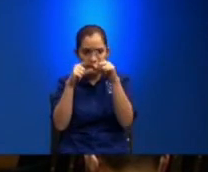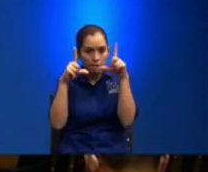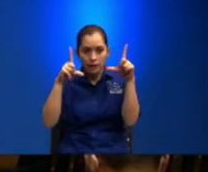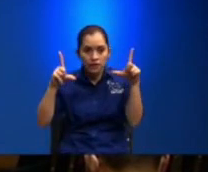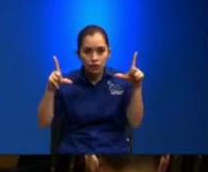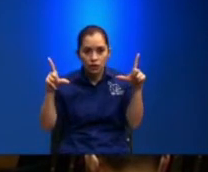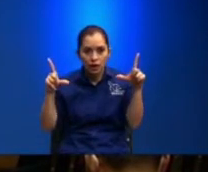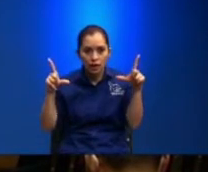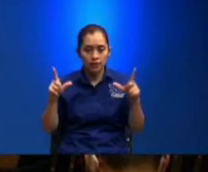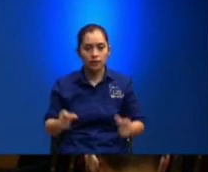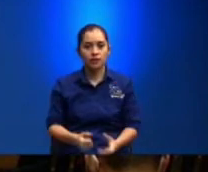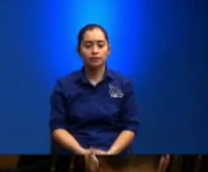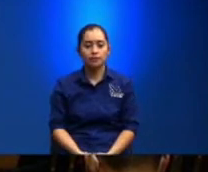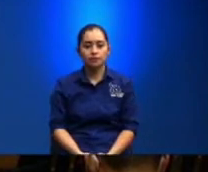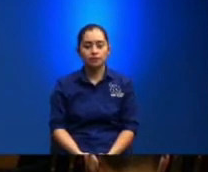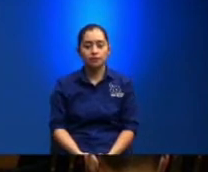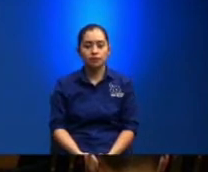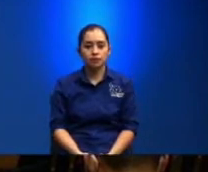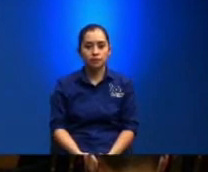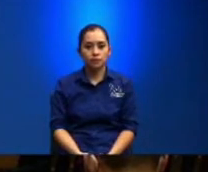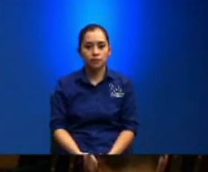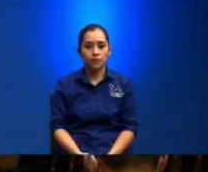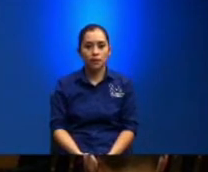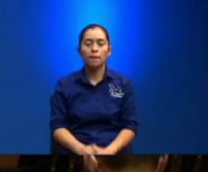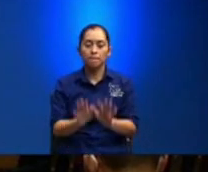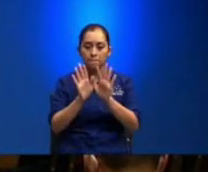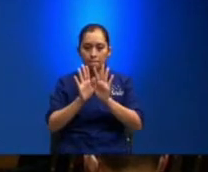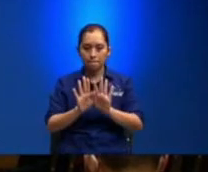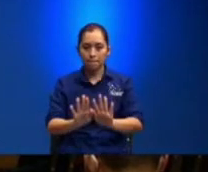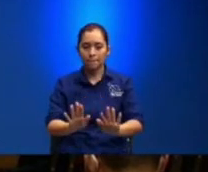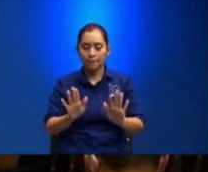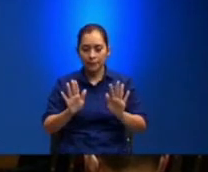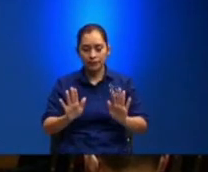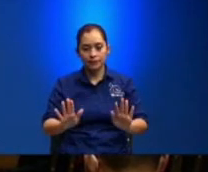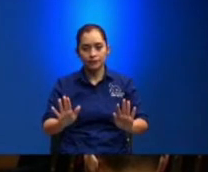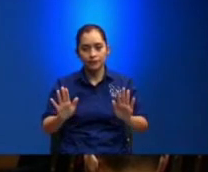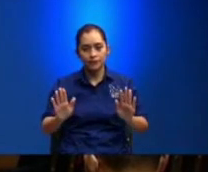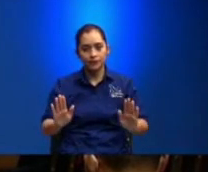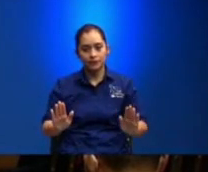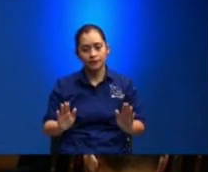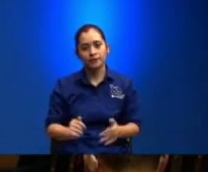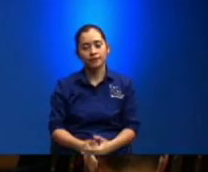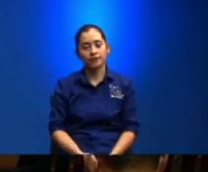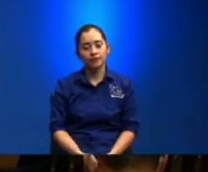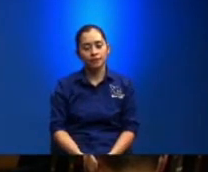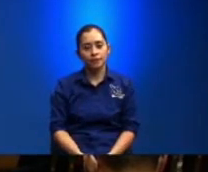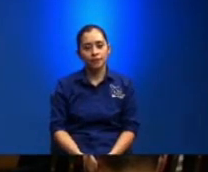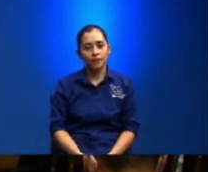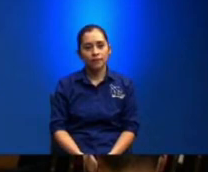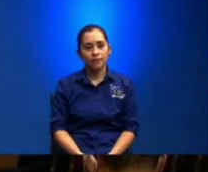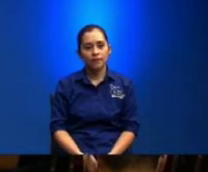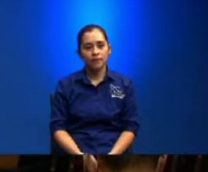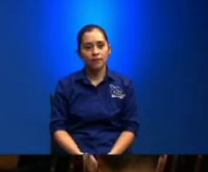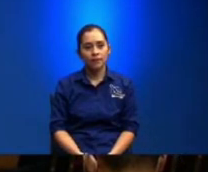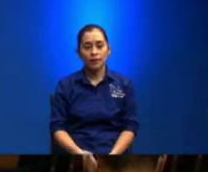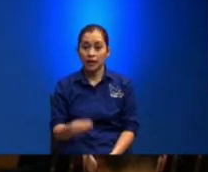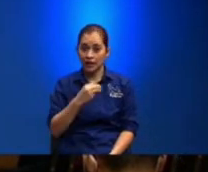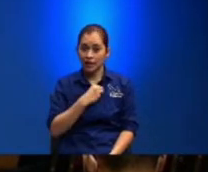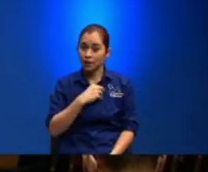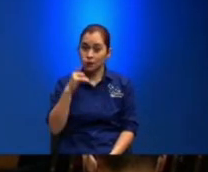platicar en un momento pero sólo déjenme ponerle otra otro elemento una